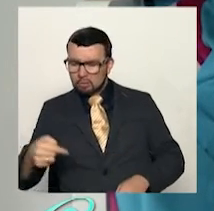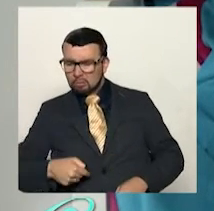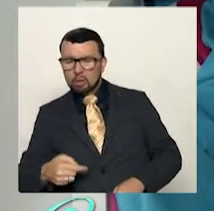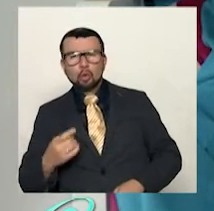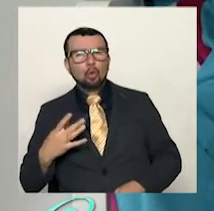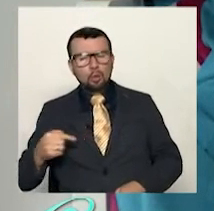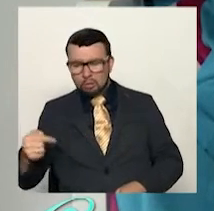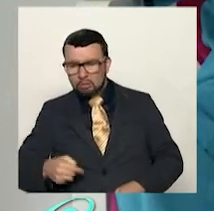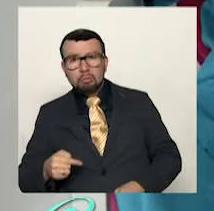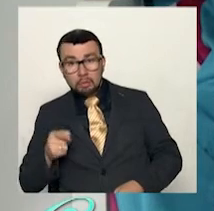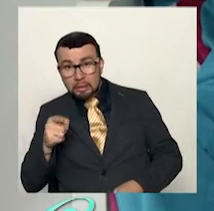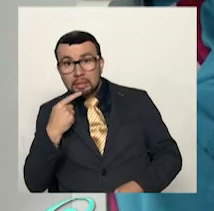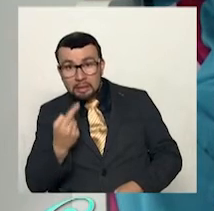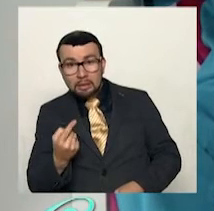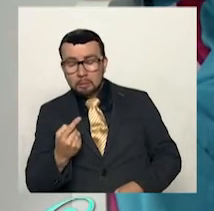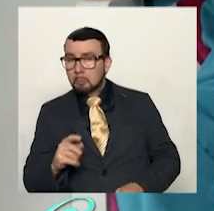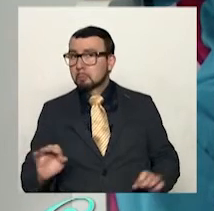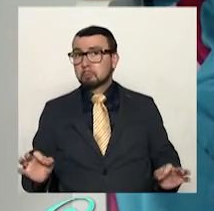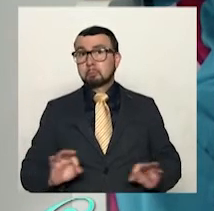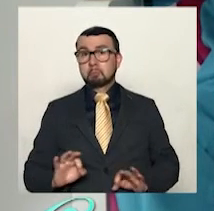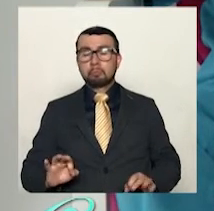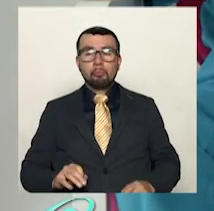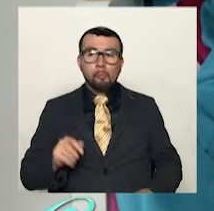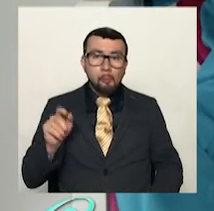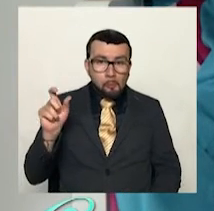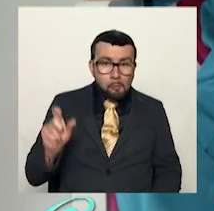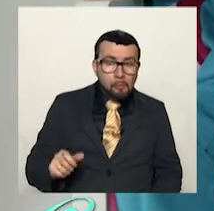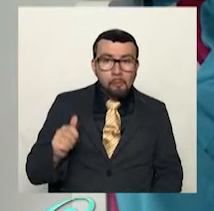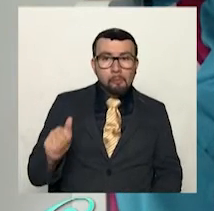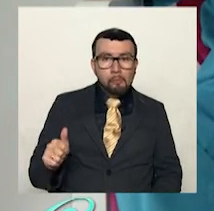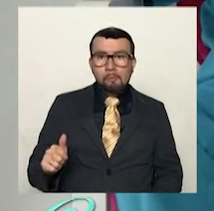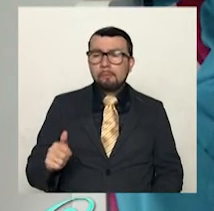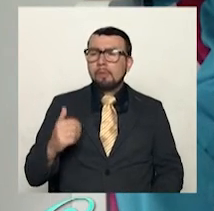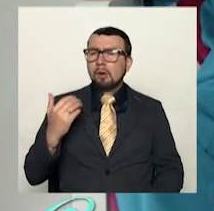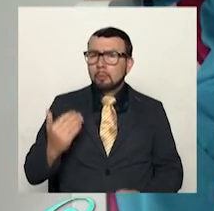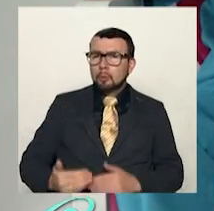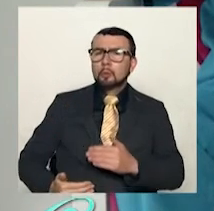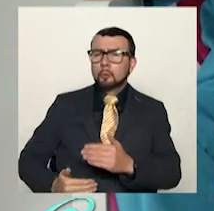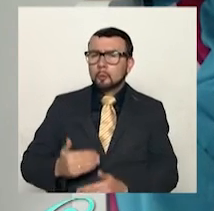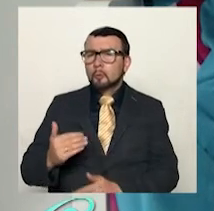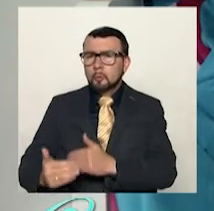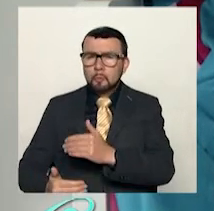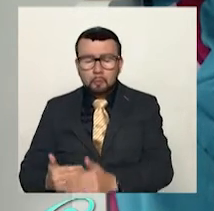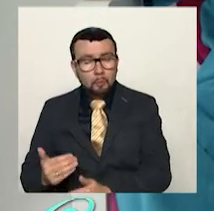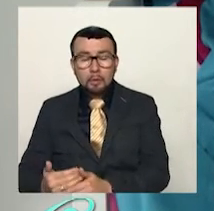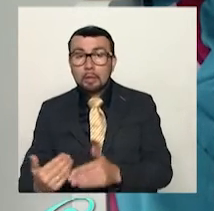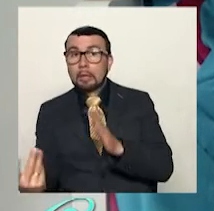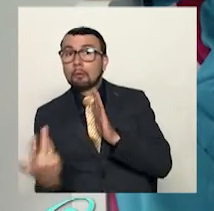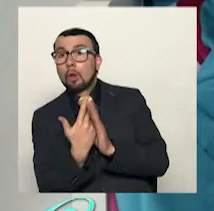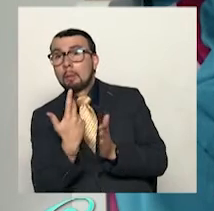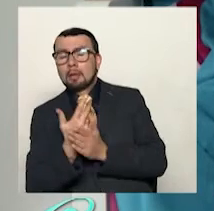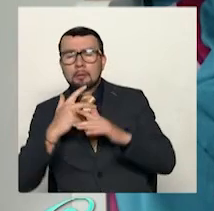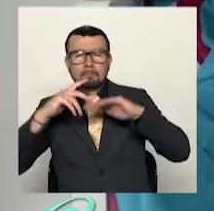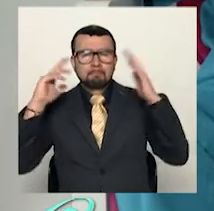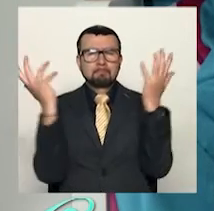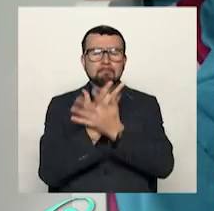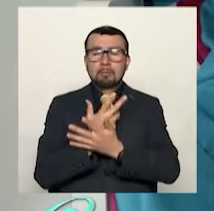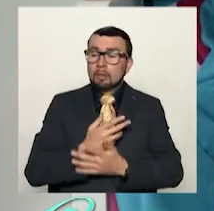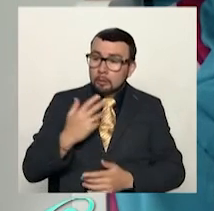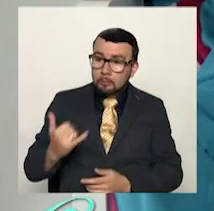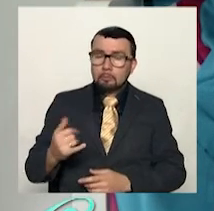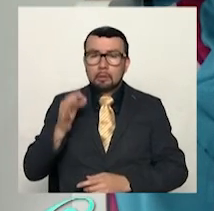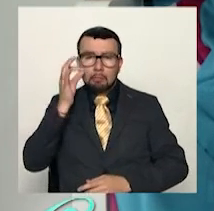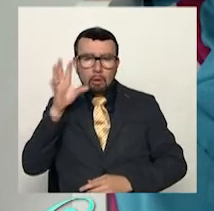dolor? Estamos llevando a un paciente involuntariamente con una mala información a que llegue a una